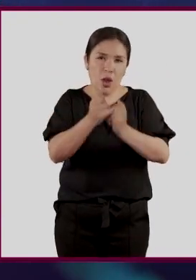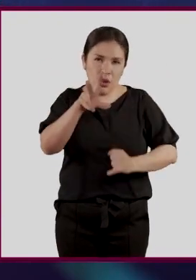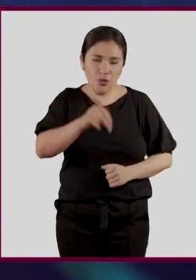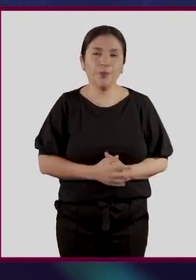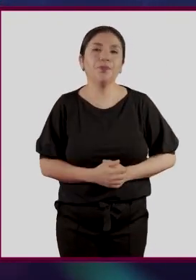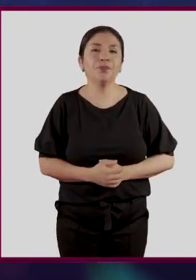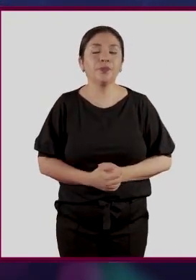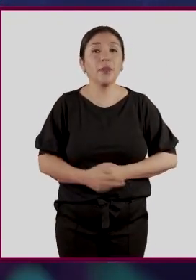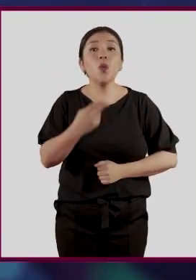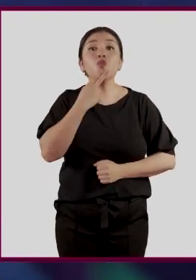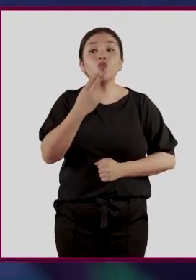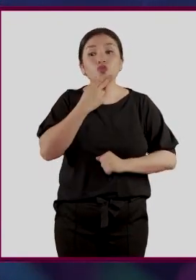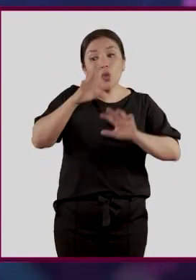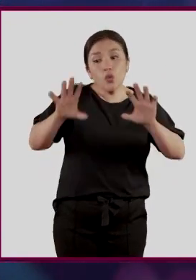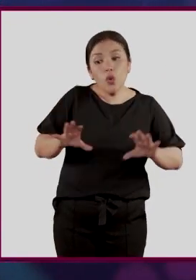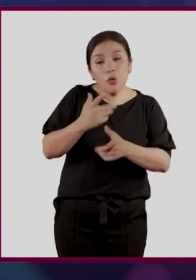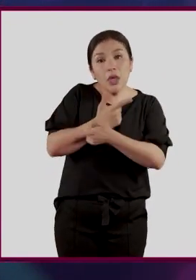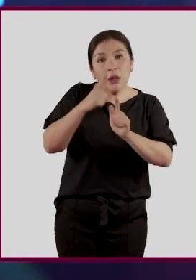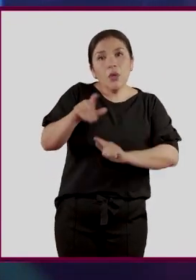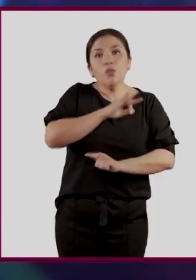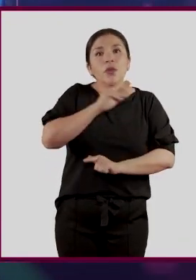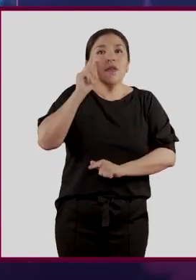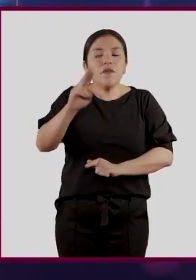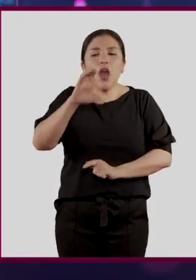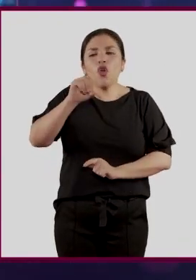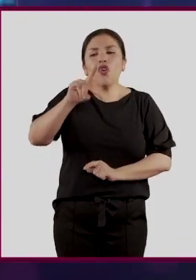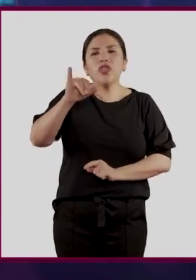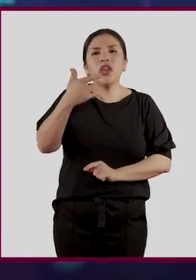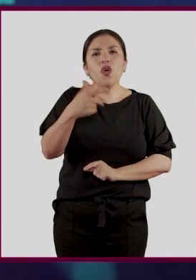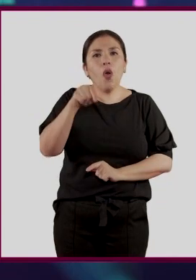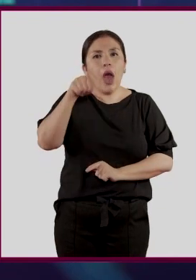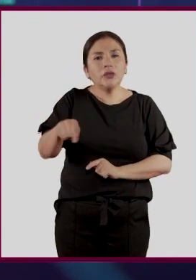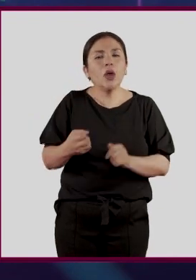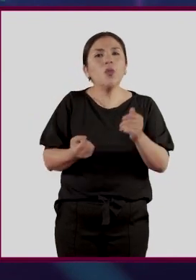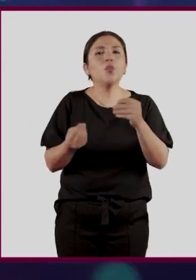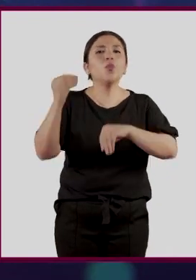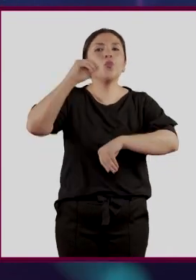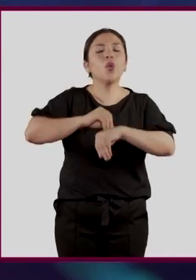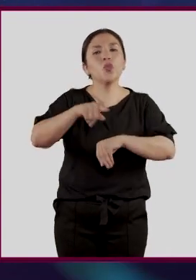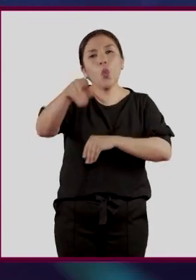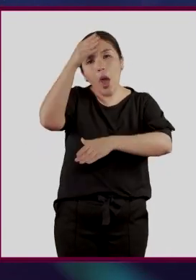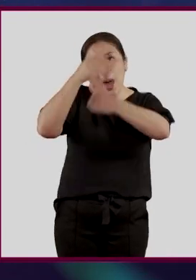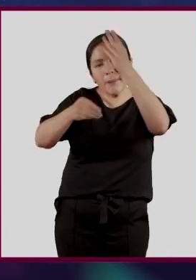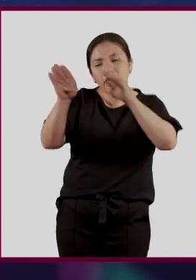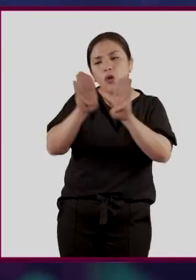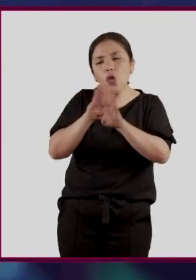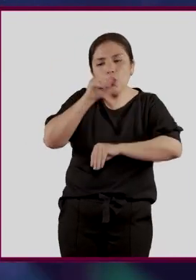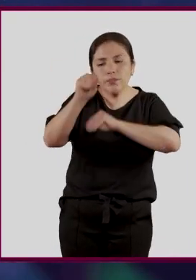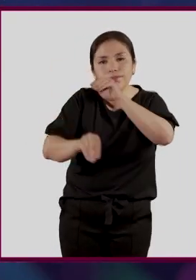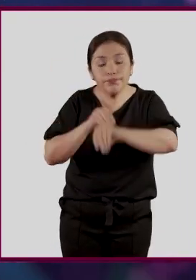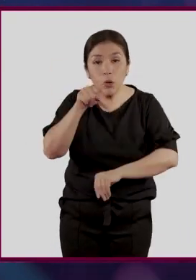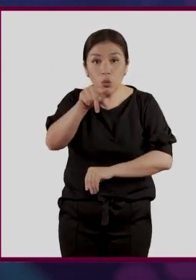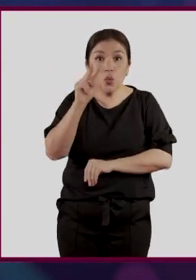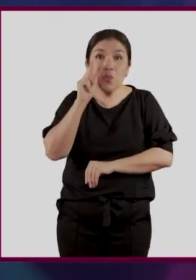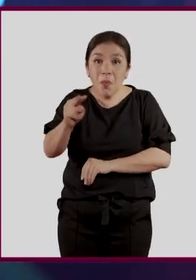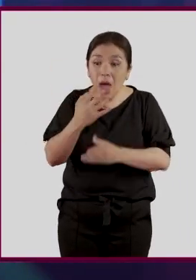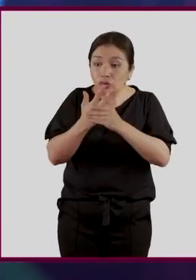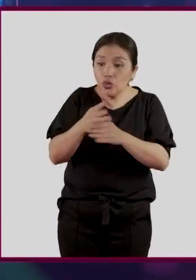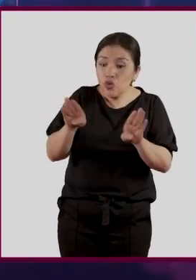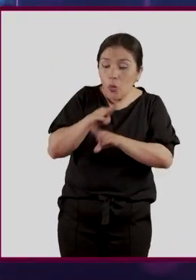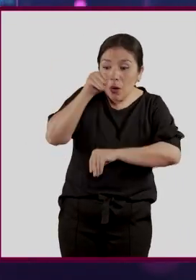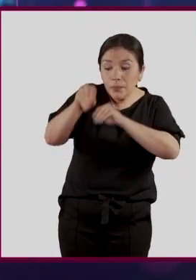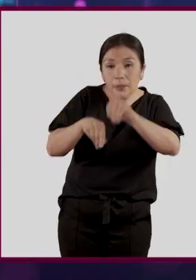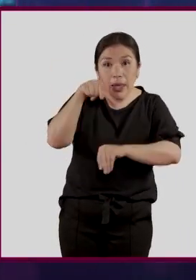software libre te da la libertad de poder ver el código fuente, con lo cual puedes aprender cómo está construido. Al poder ver cómo se ha construido el